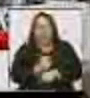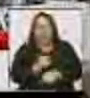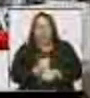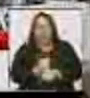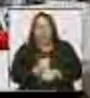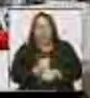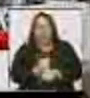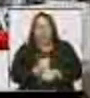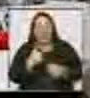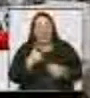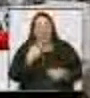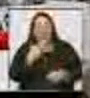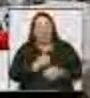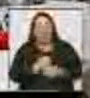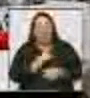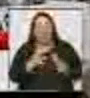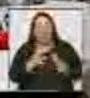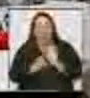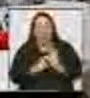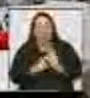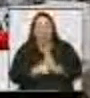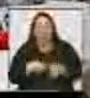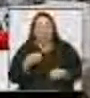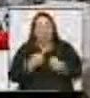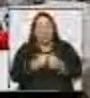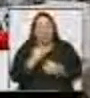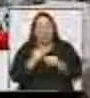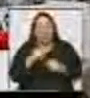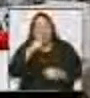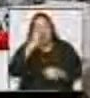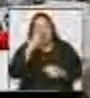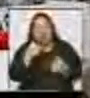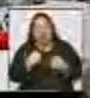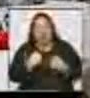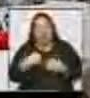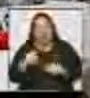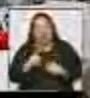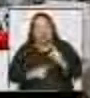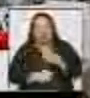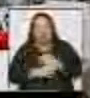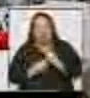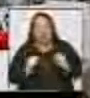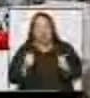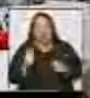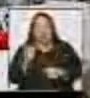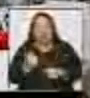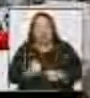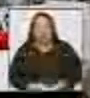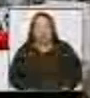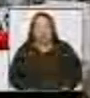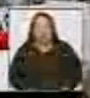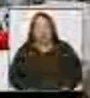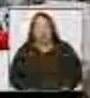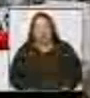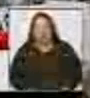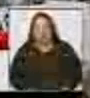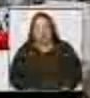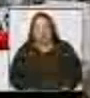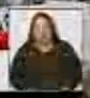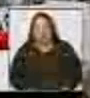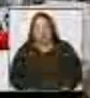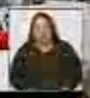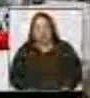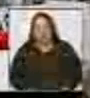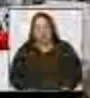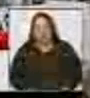trabaja, incluso quienes trabajan en la informalidad, aportan a la economía peruana y deberían tener algún tipo de sistema de pensión que les garantice una vejez digna,